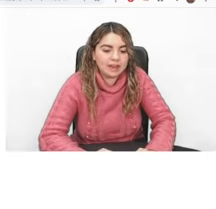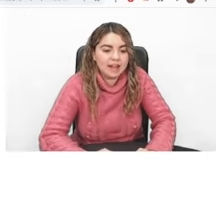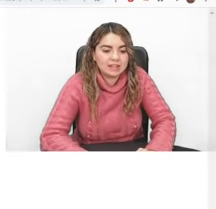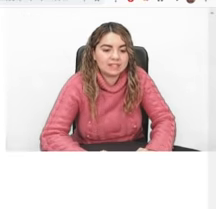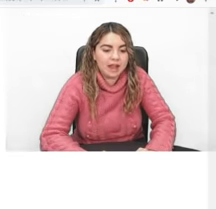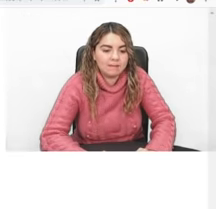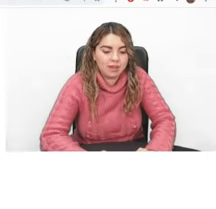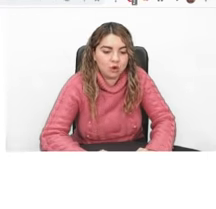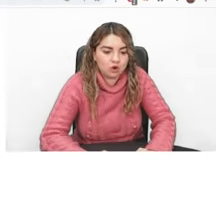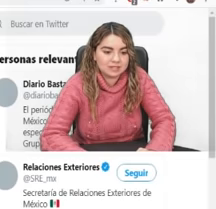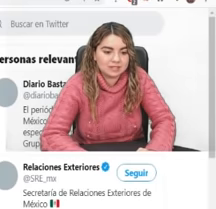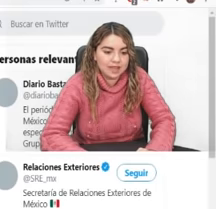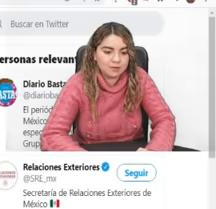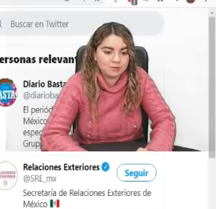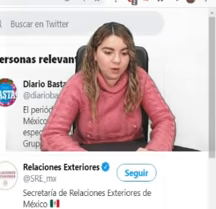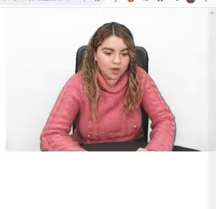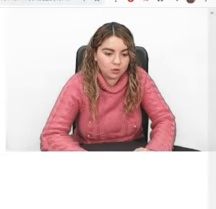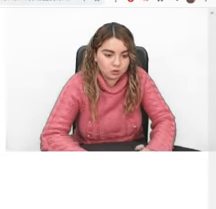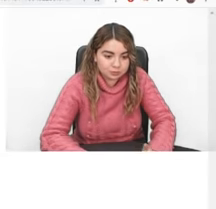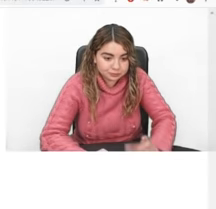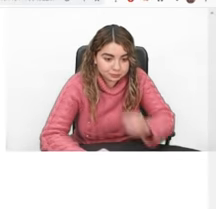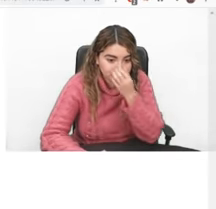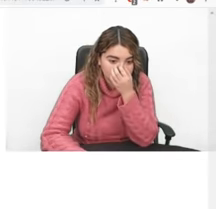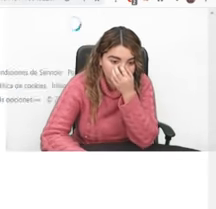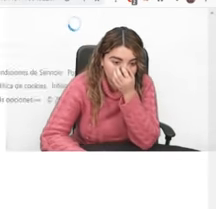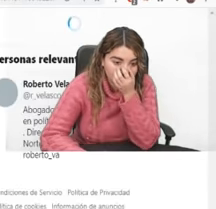del general Salvador Cienfuegos.